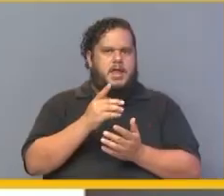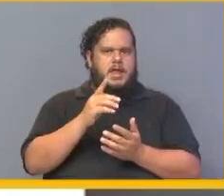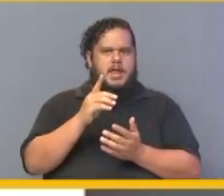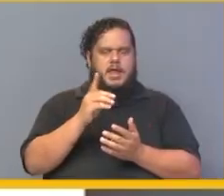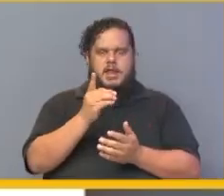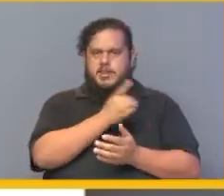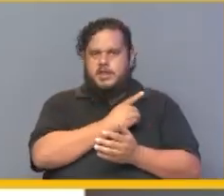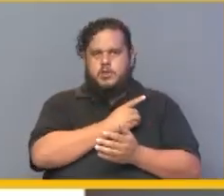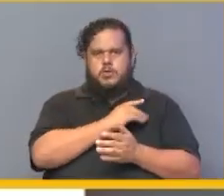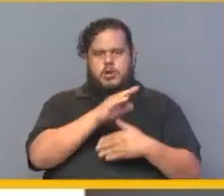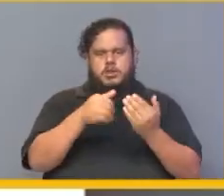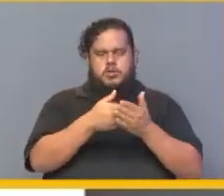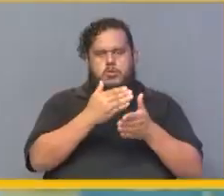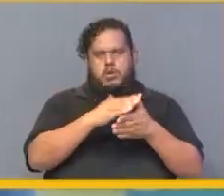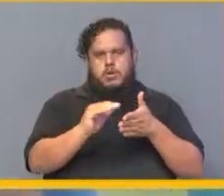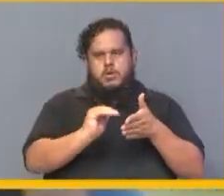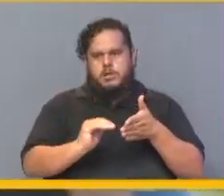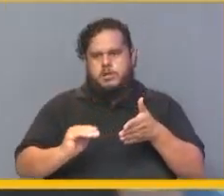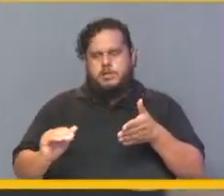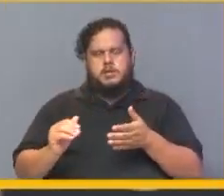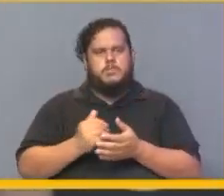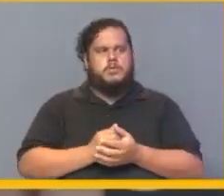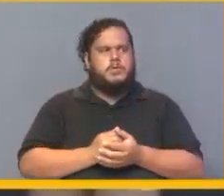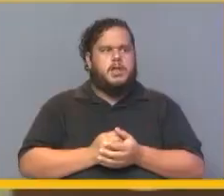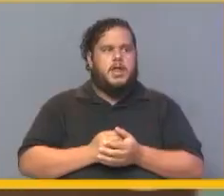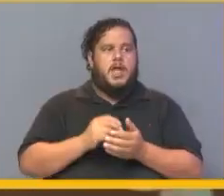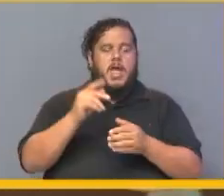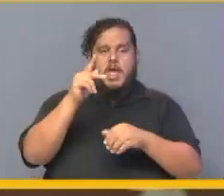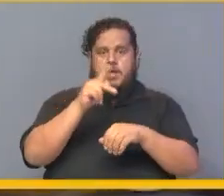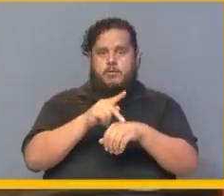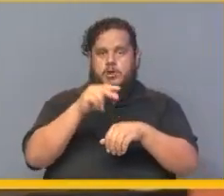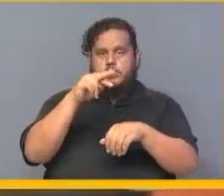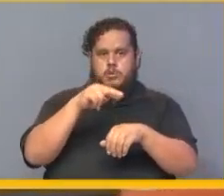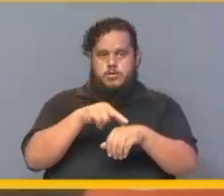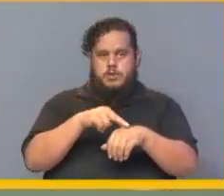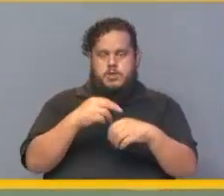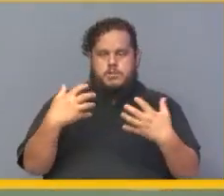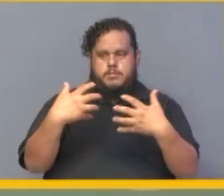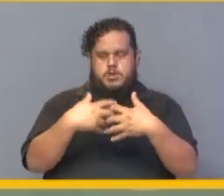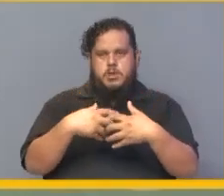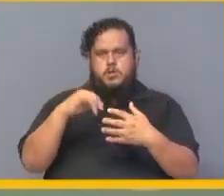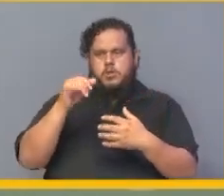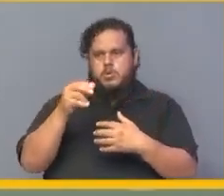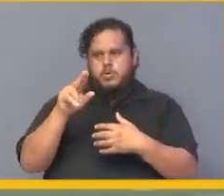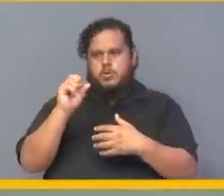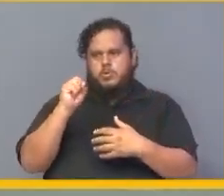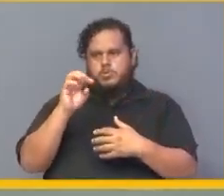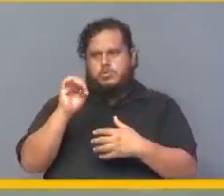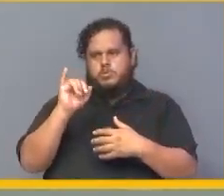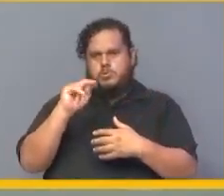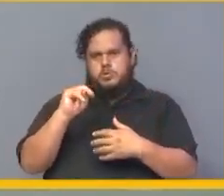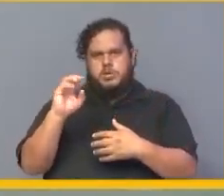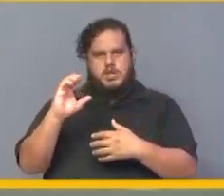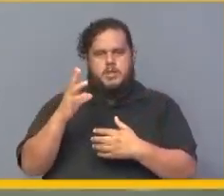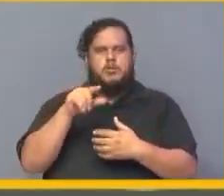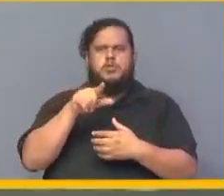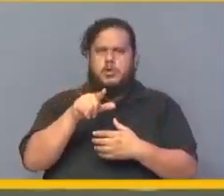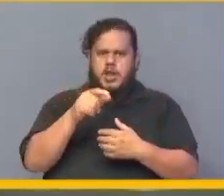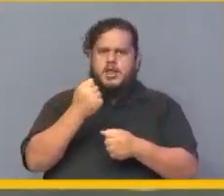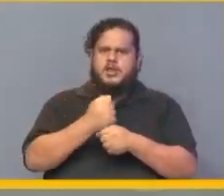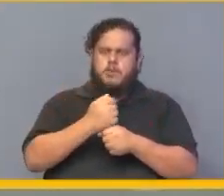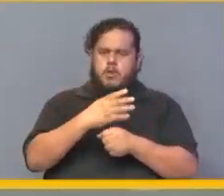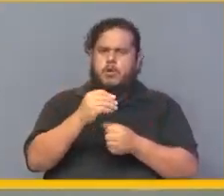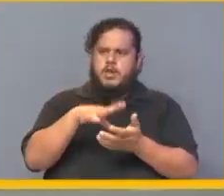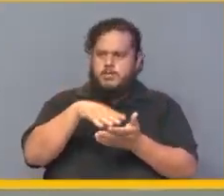academias, de los equipos juveniles. En Puerto Rico coincidió con Justin Campos, con el cual trabajó y aprendió mucho para